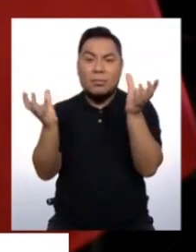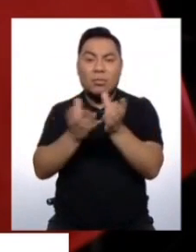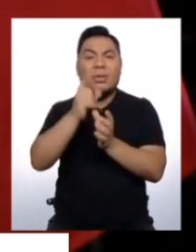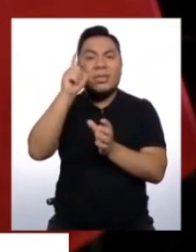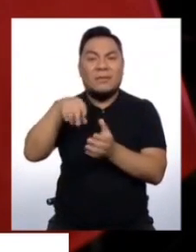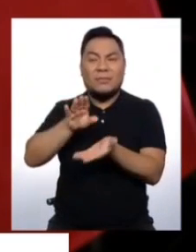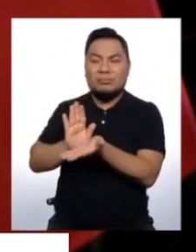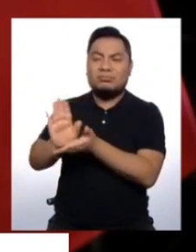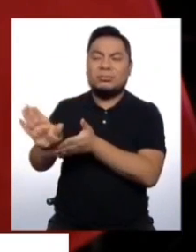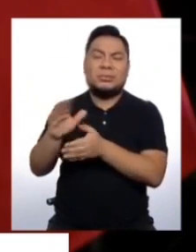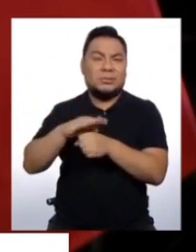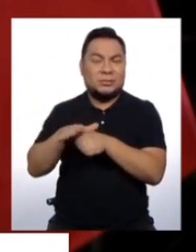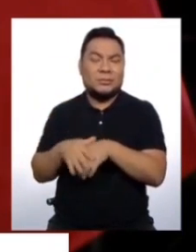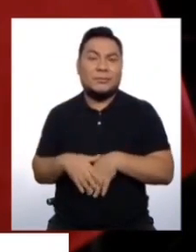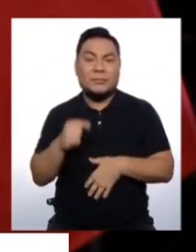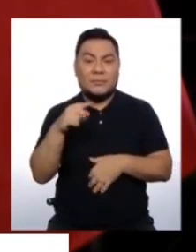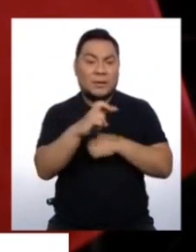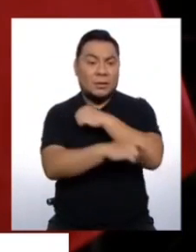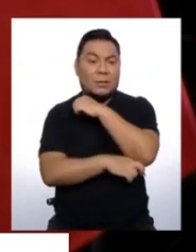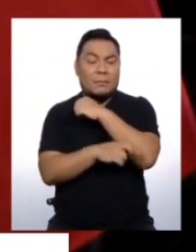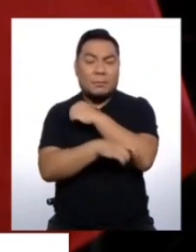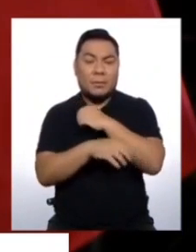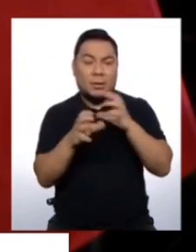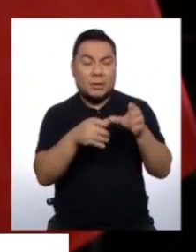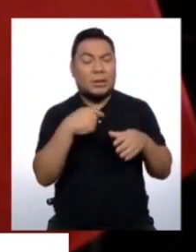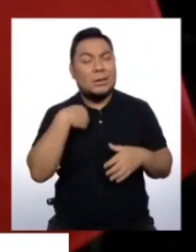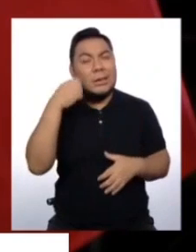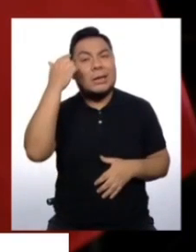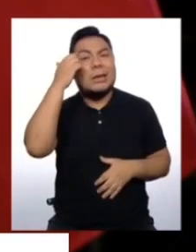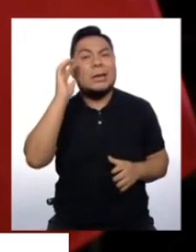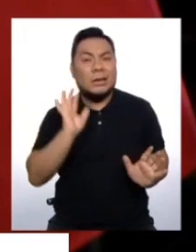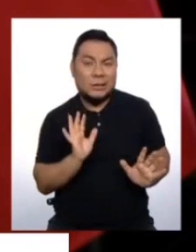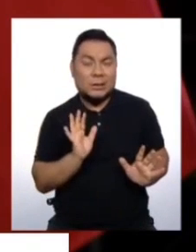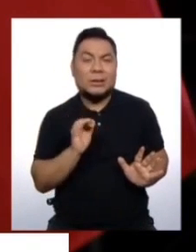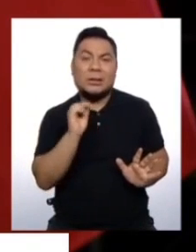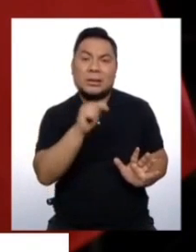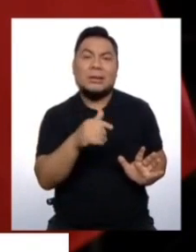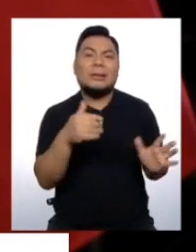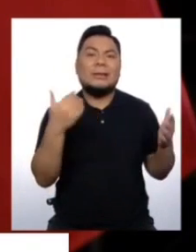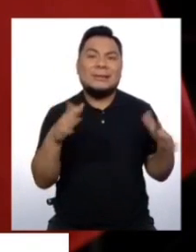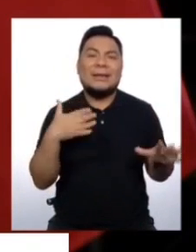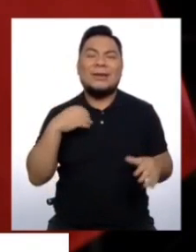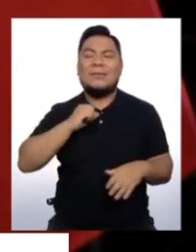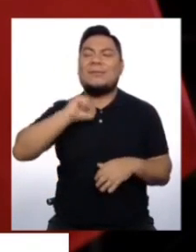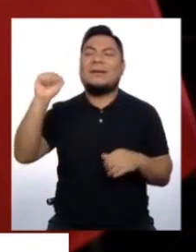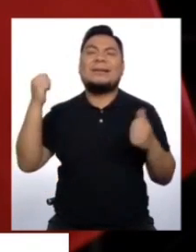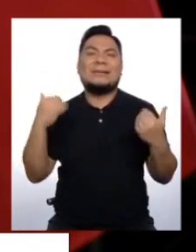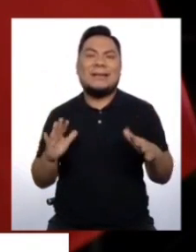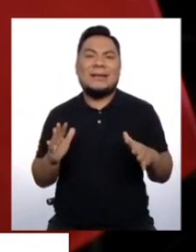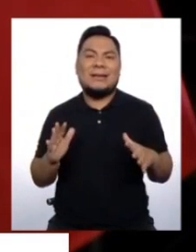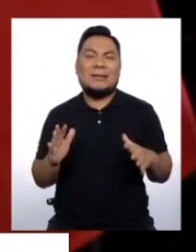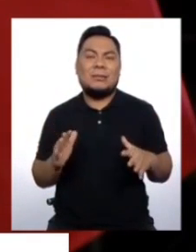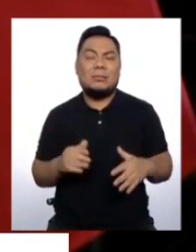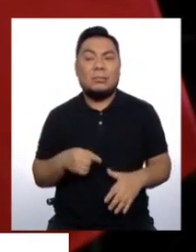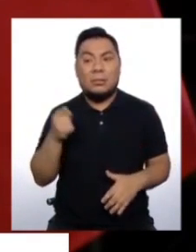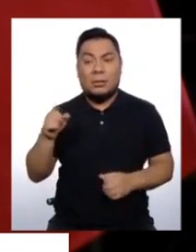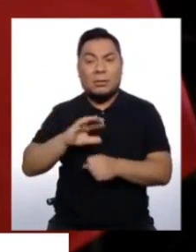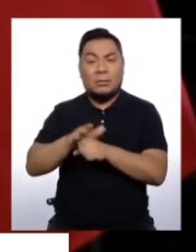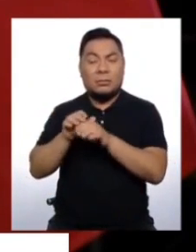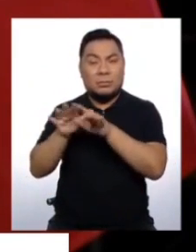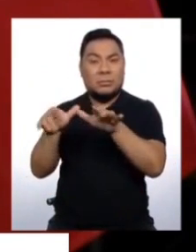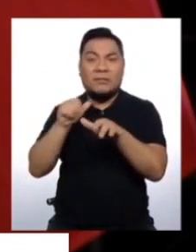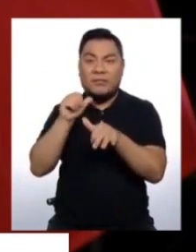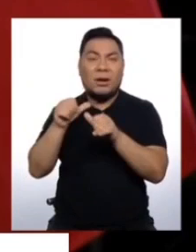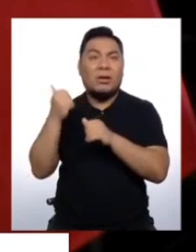virus. Si un país individualmente cree que ya lo superó, mientras que el virus no